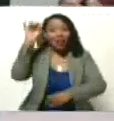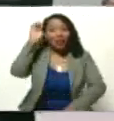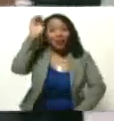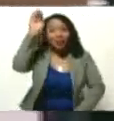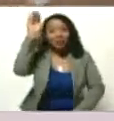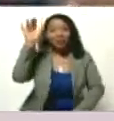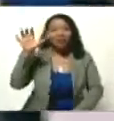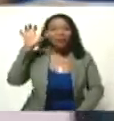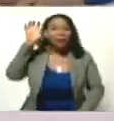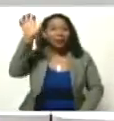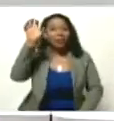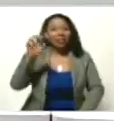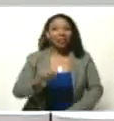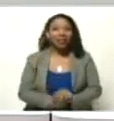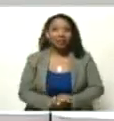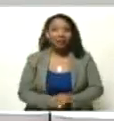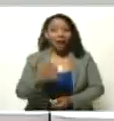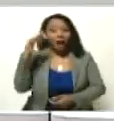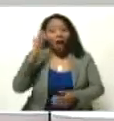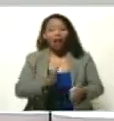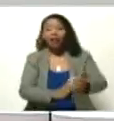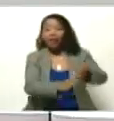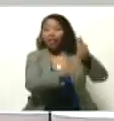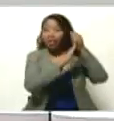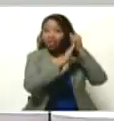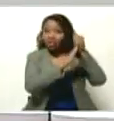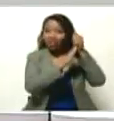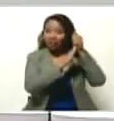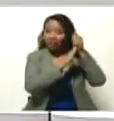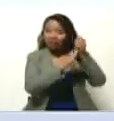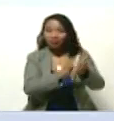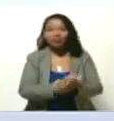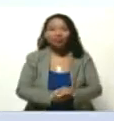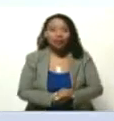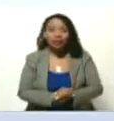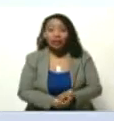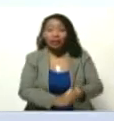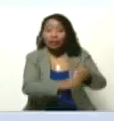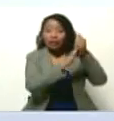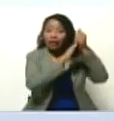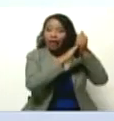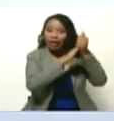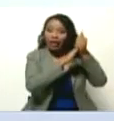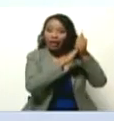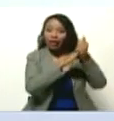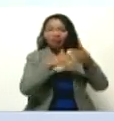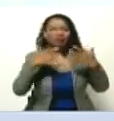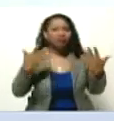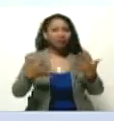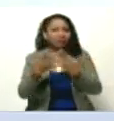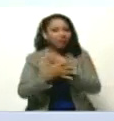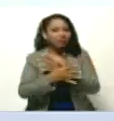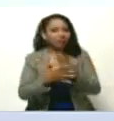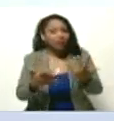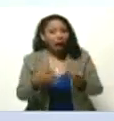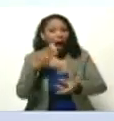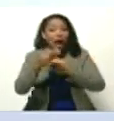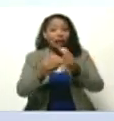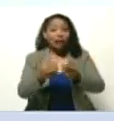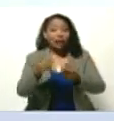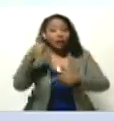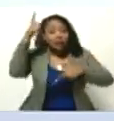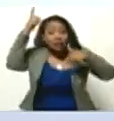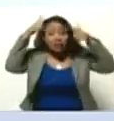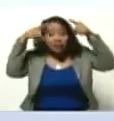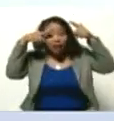patria. Ahí está el liderazgo que viene, el liderazgo de los que toman a Chávez